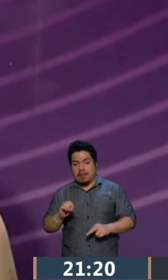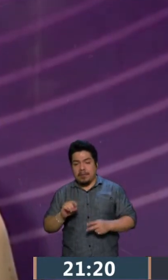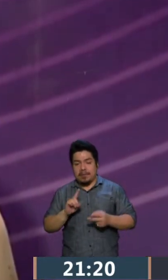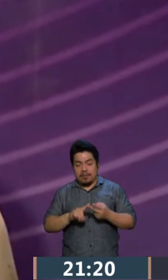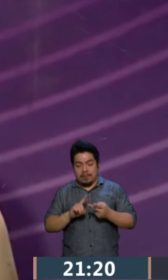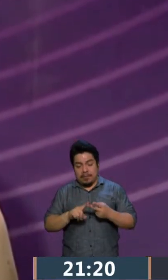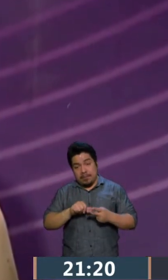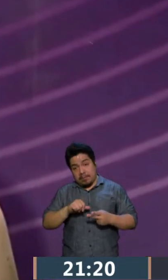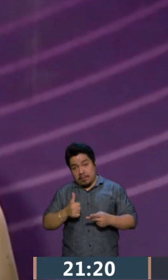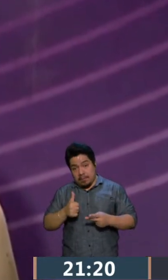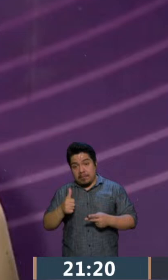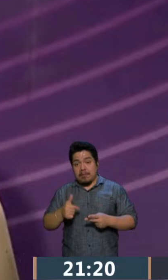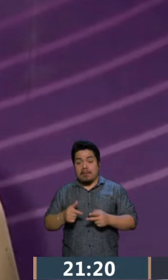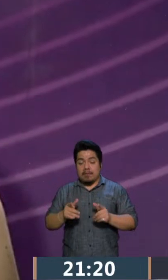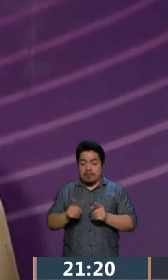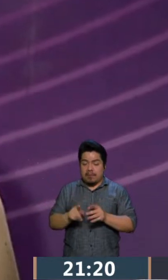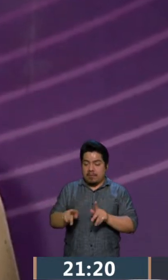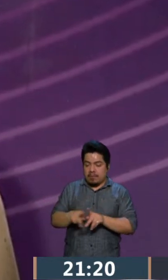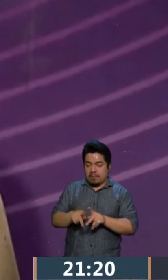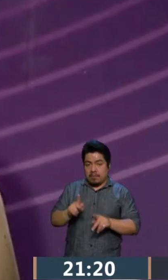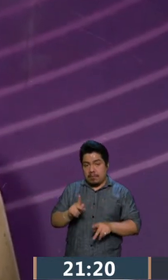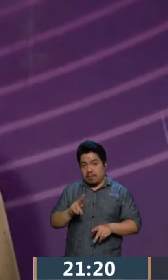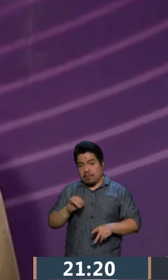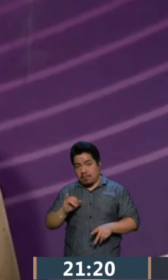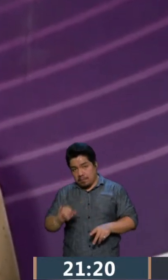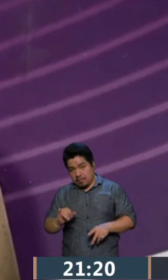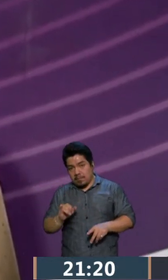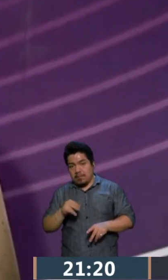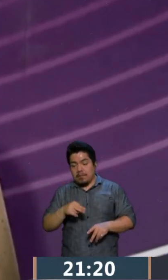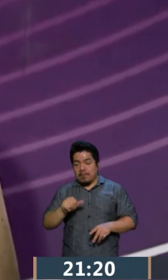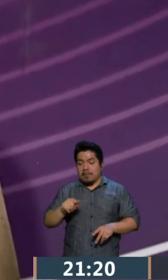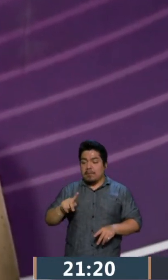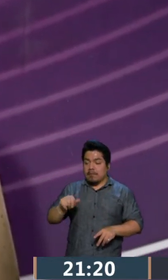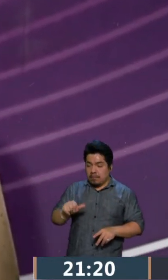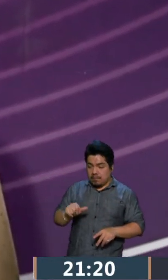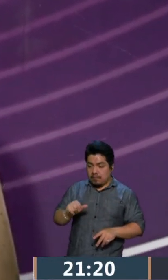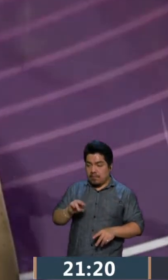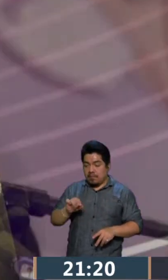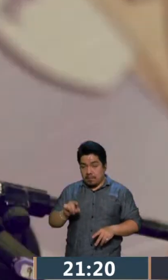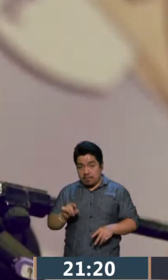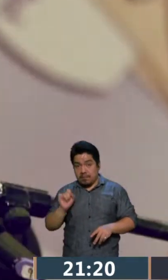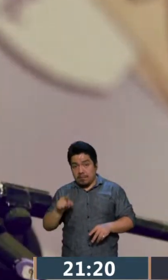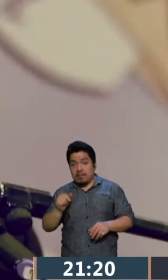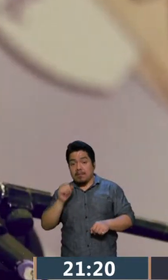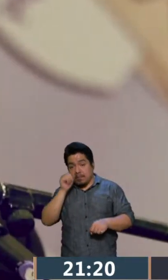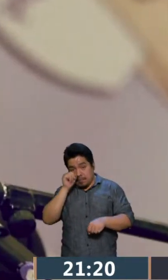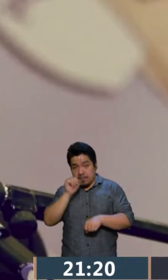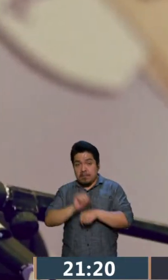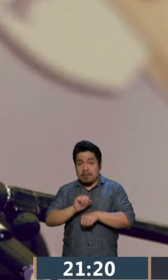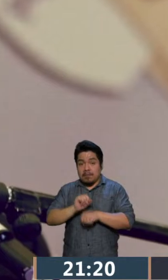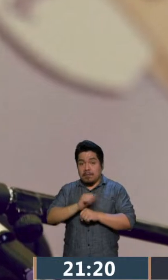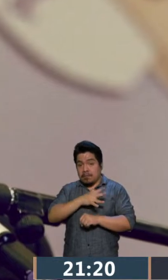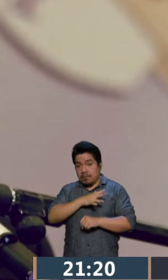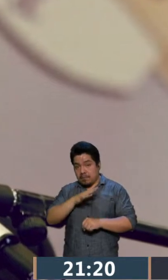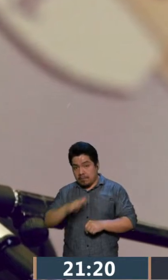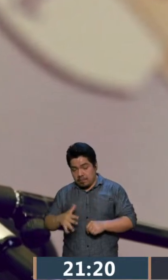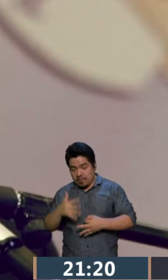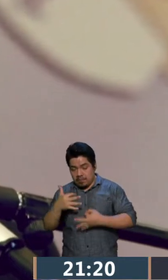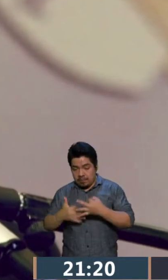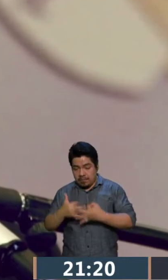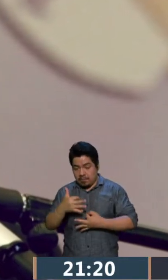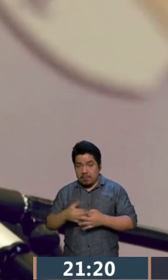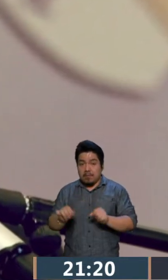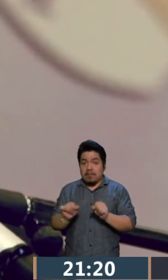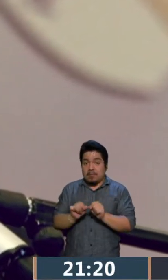Otra colaboradora de Norma Piña vinculada al priismo es Natalia Reyes Heroles Scherer, secretaria general de la Presidencia de la Corte y sobrina de